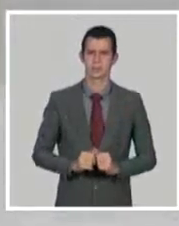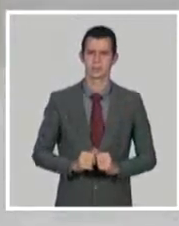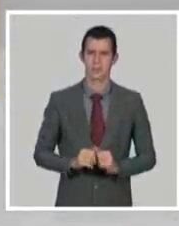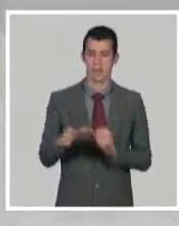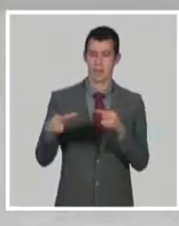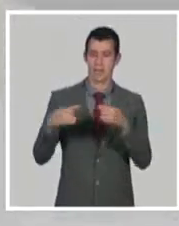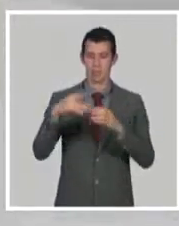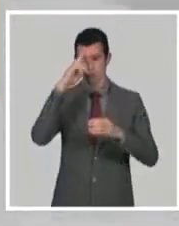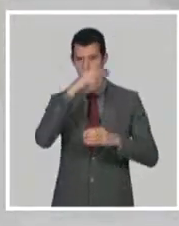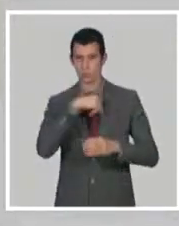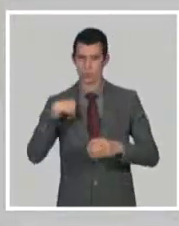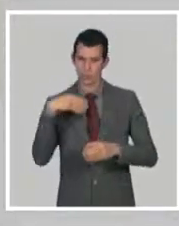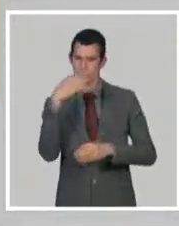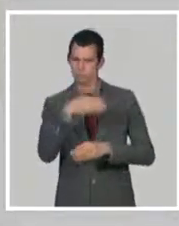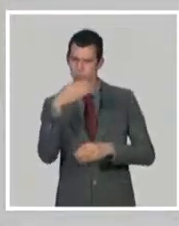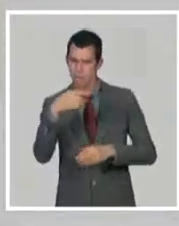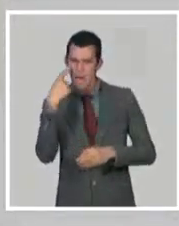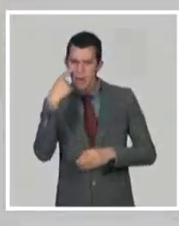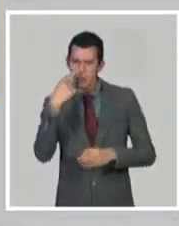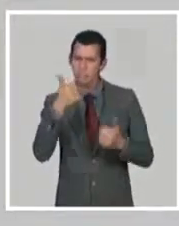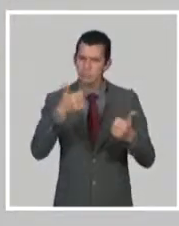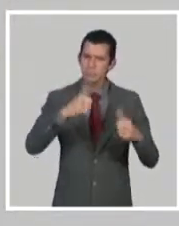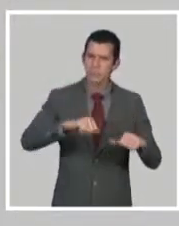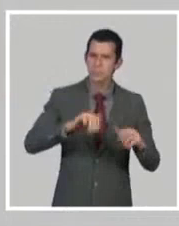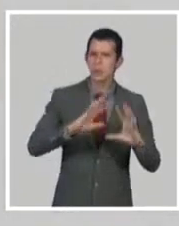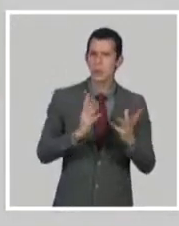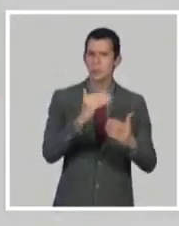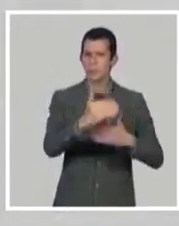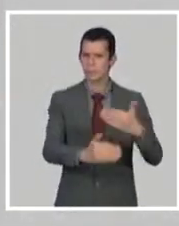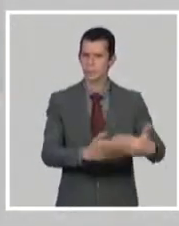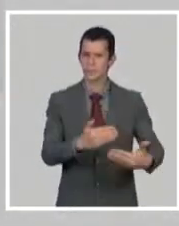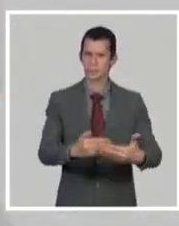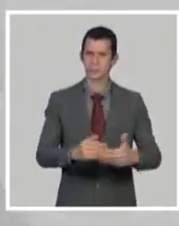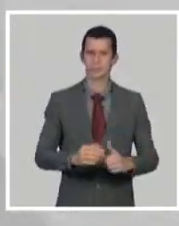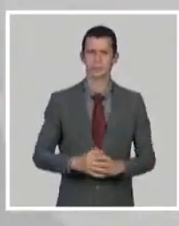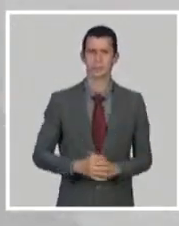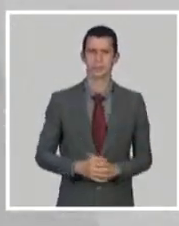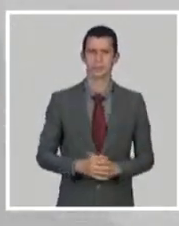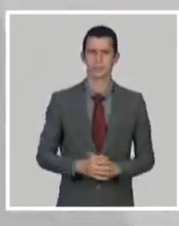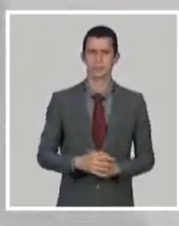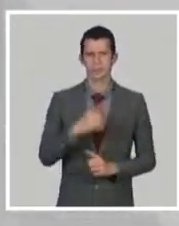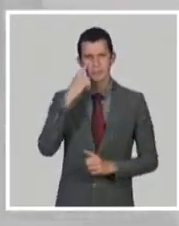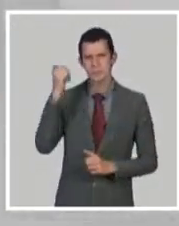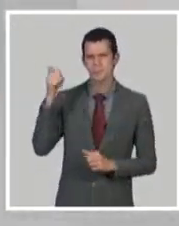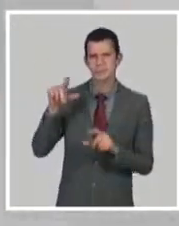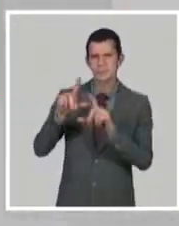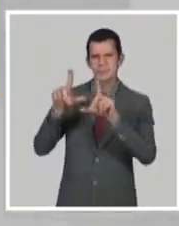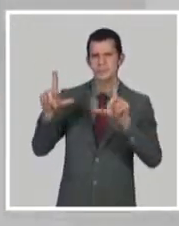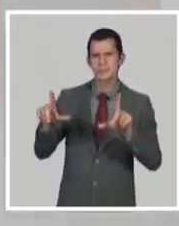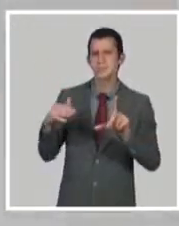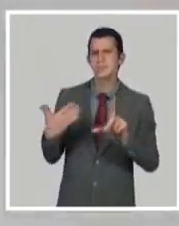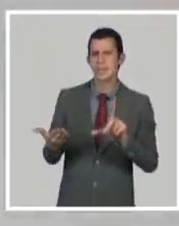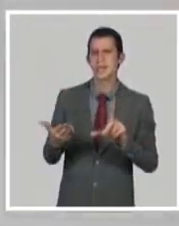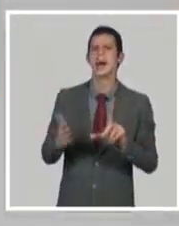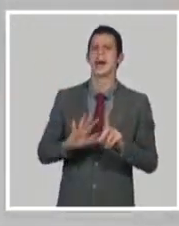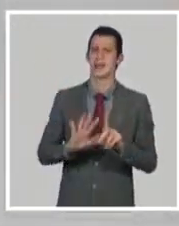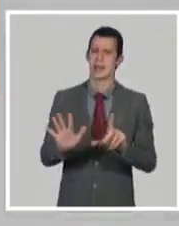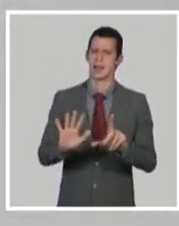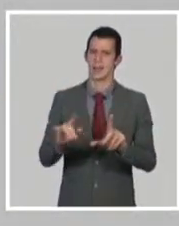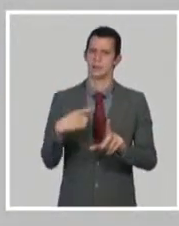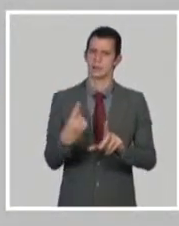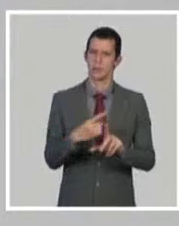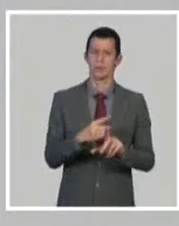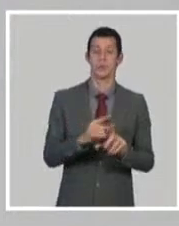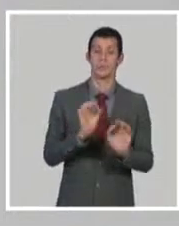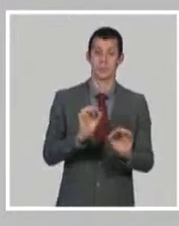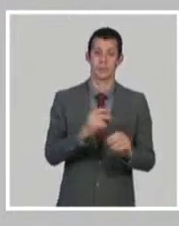para señalar el momento en que decidimos del esquema corto, 14 días